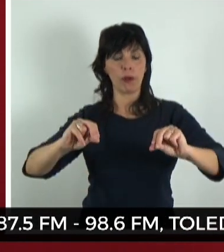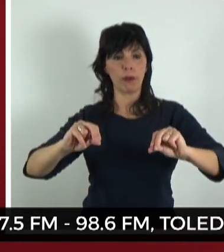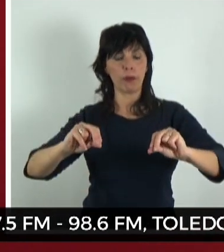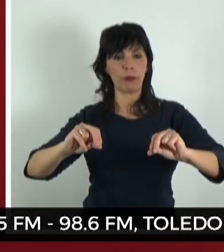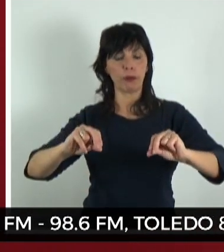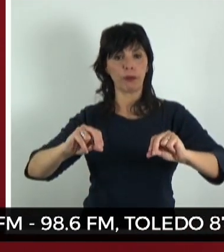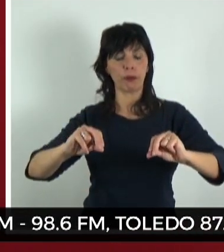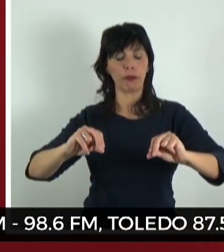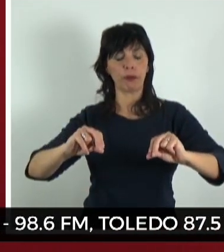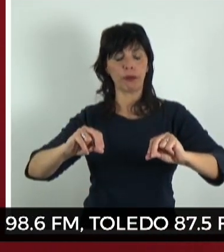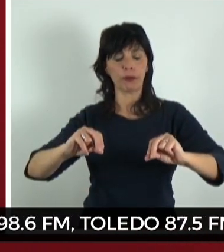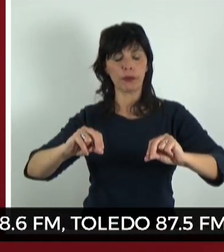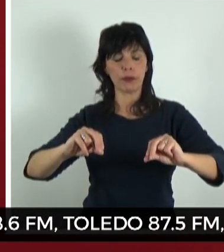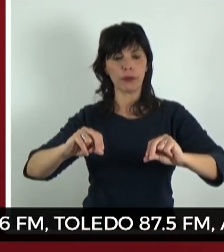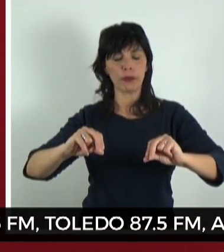el punto final